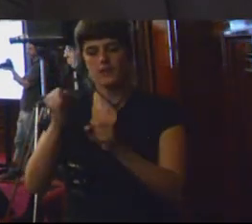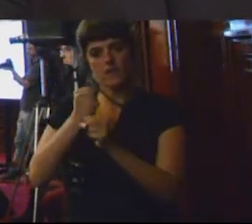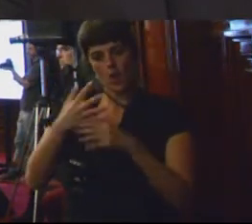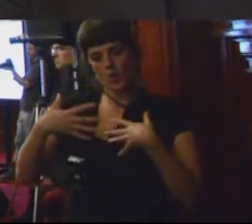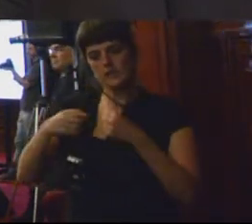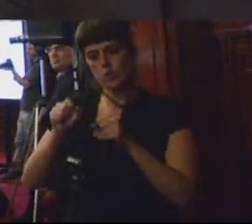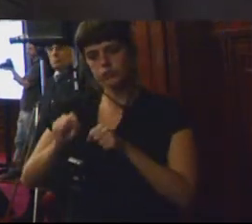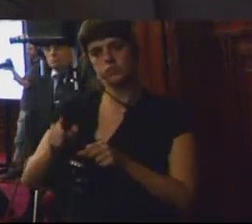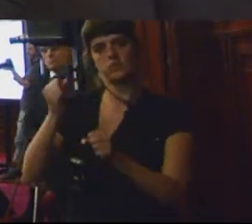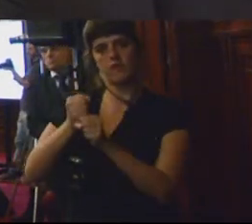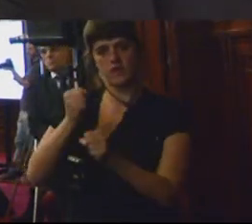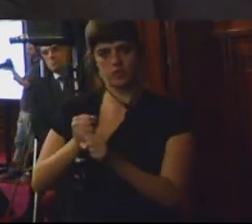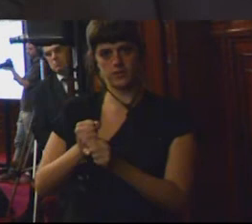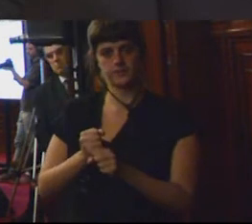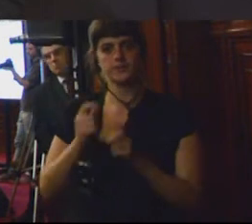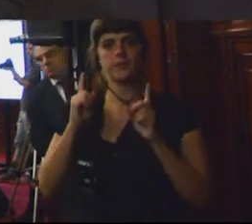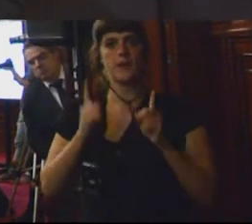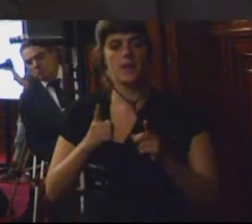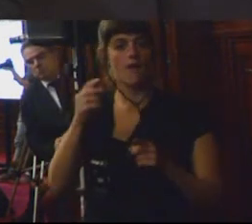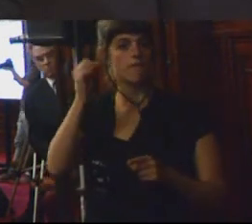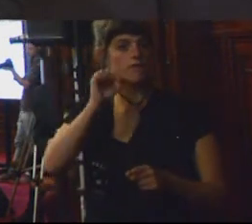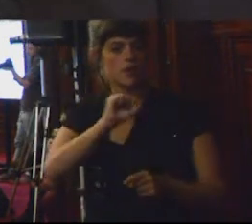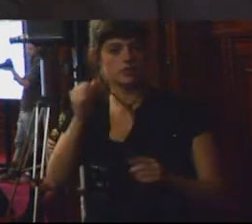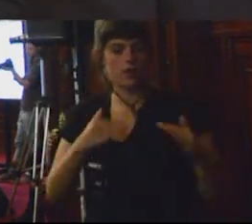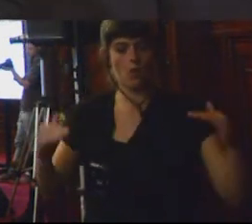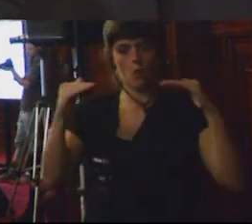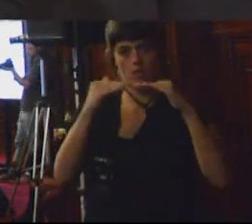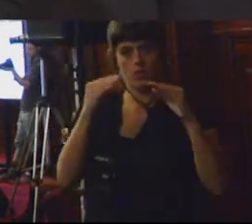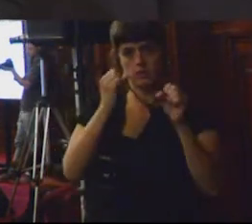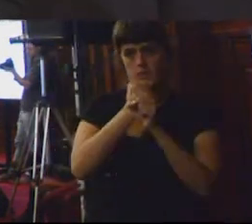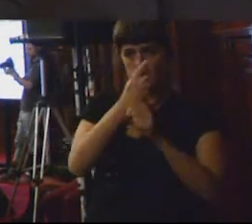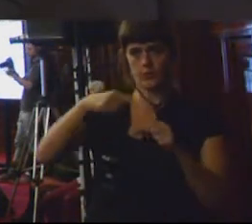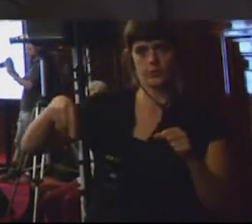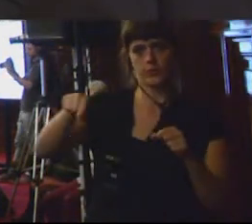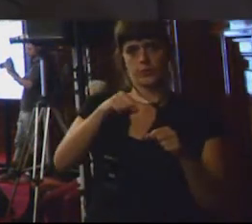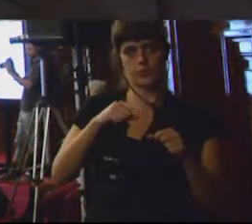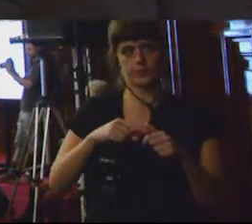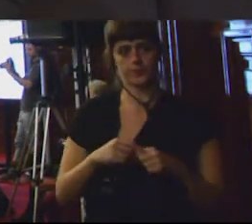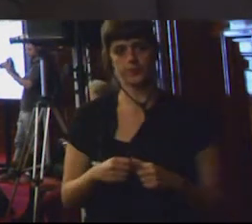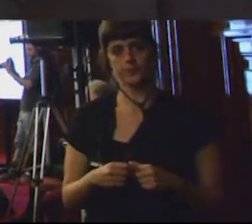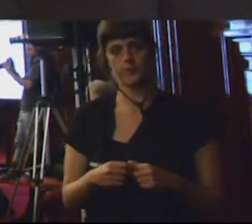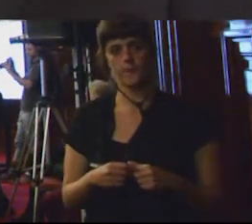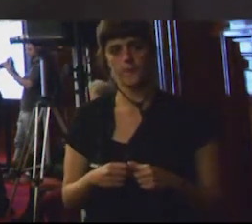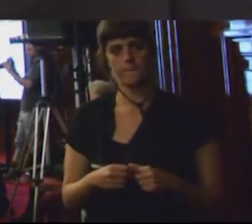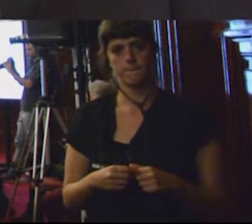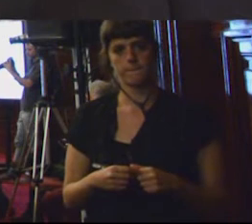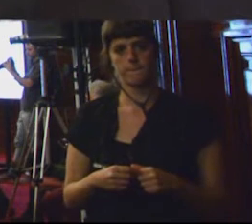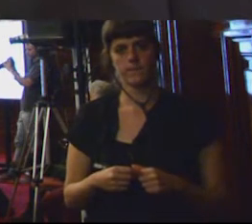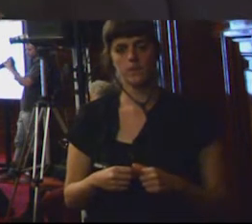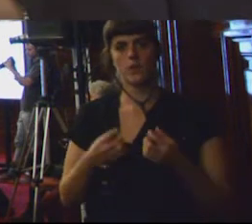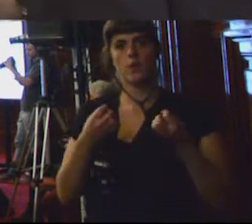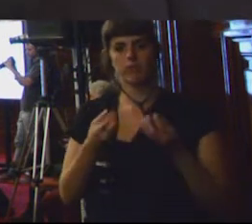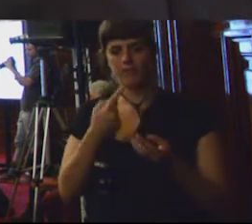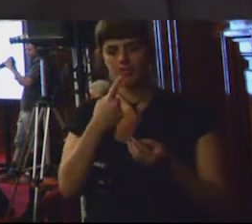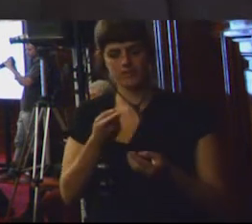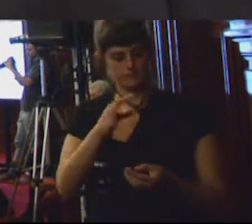trabajadores, las violaciones a la igualdad de los trabajadores en la medida en que indica un criterio salario como